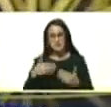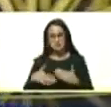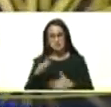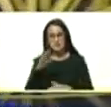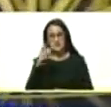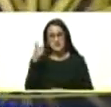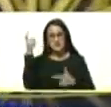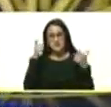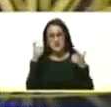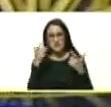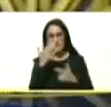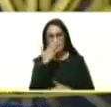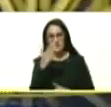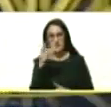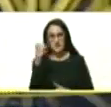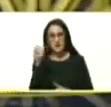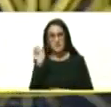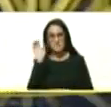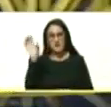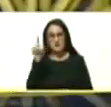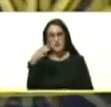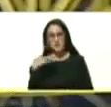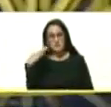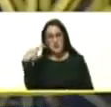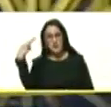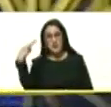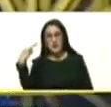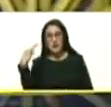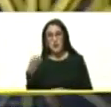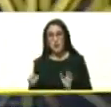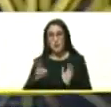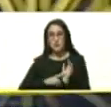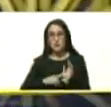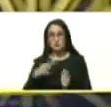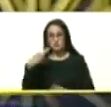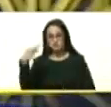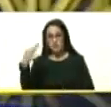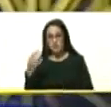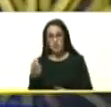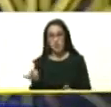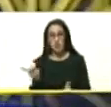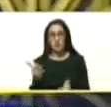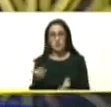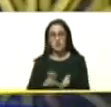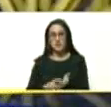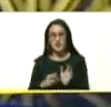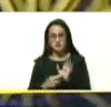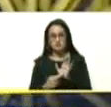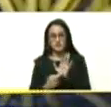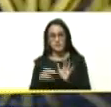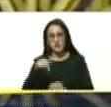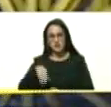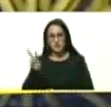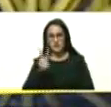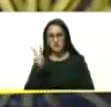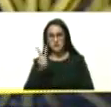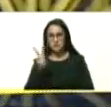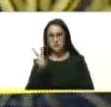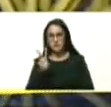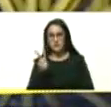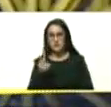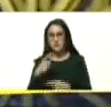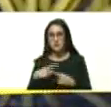dejara al frente de la patria y ustedes me eligieran y reeligieran para estar al frente de nuestro país. Pero